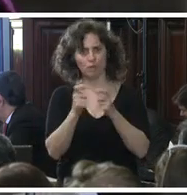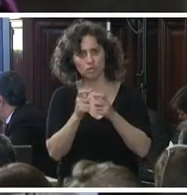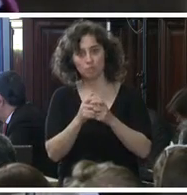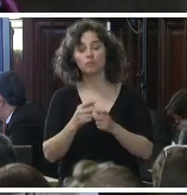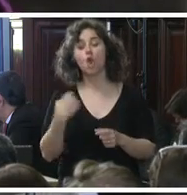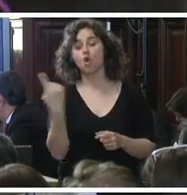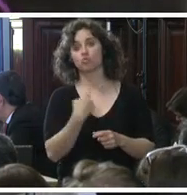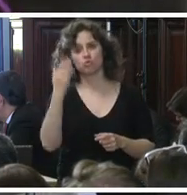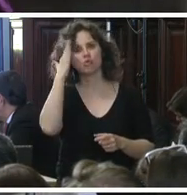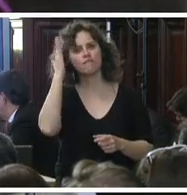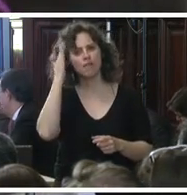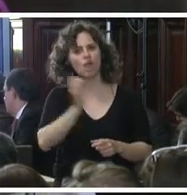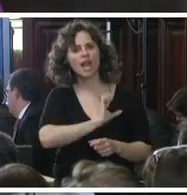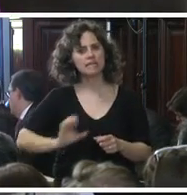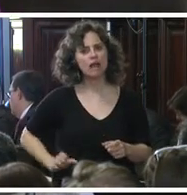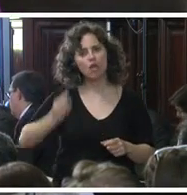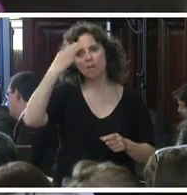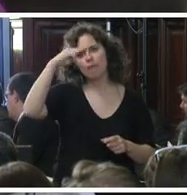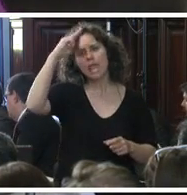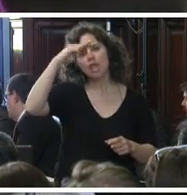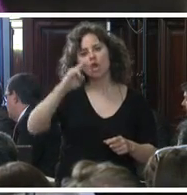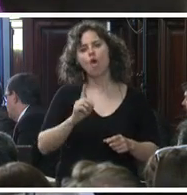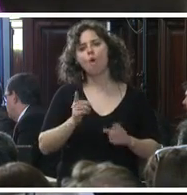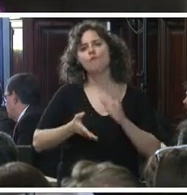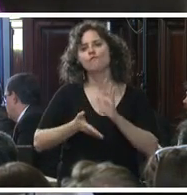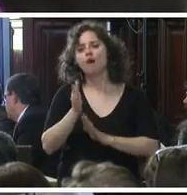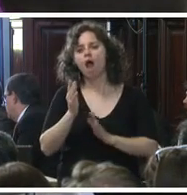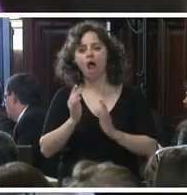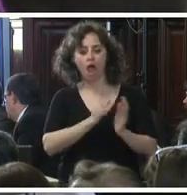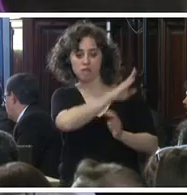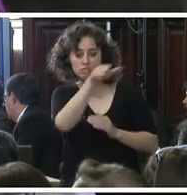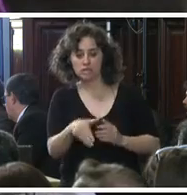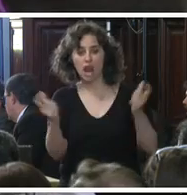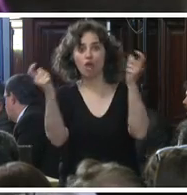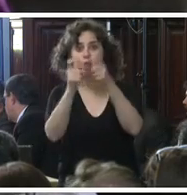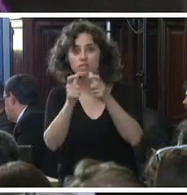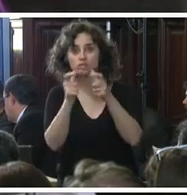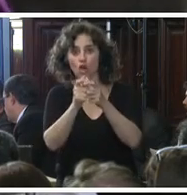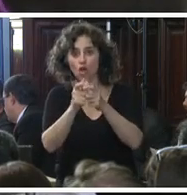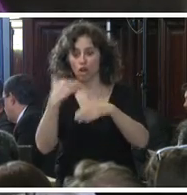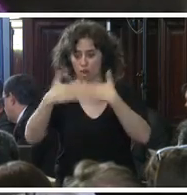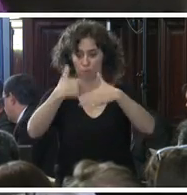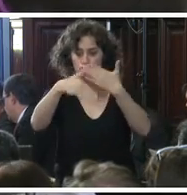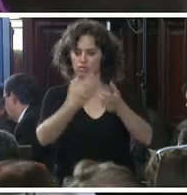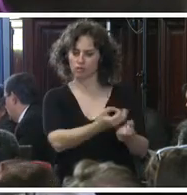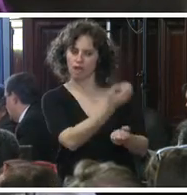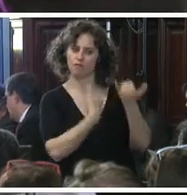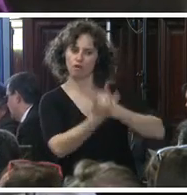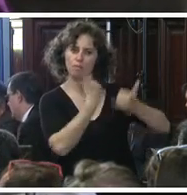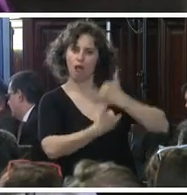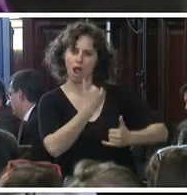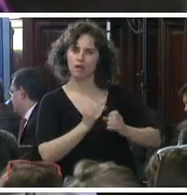state méxico will assist de conexión in the process of my league angel brindisi